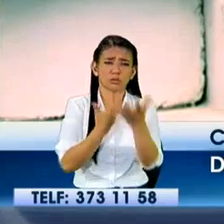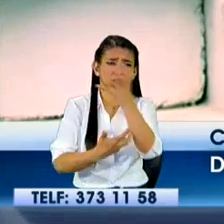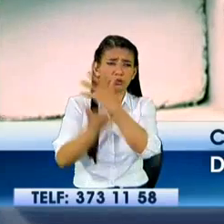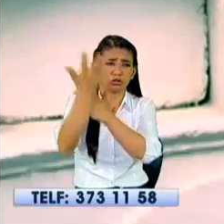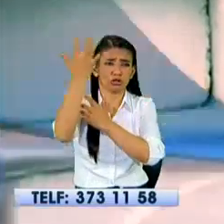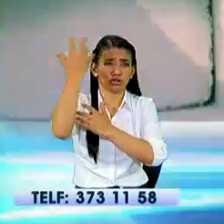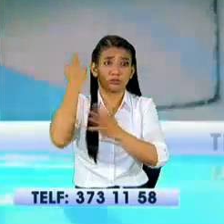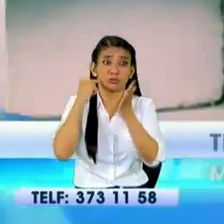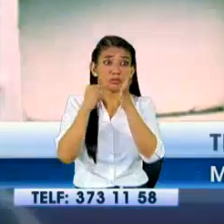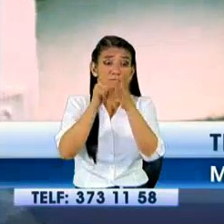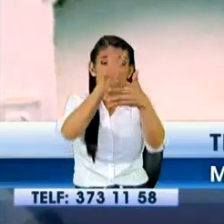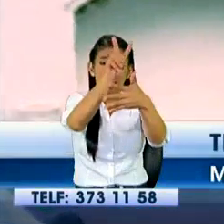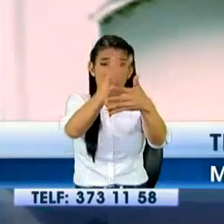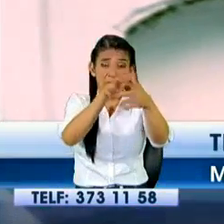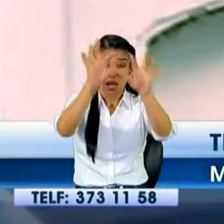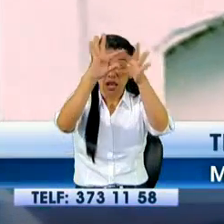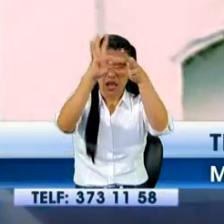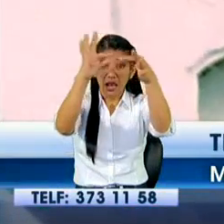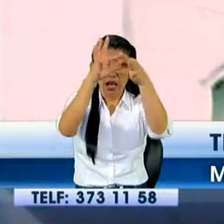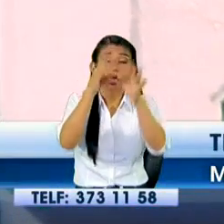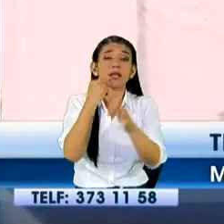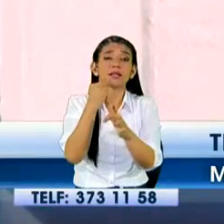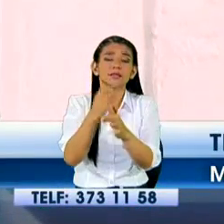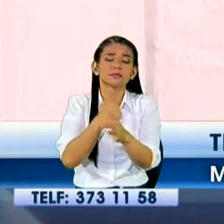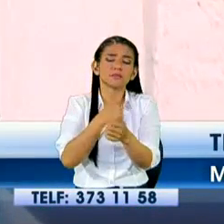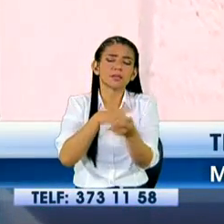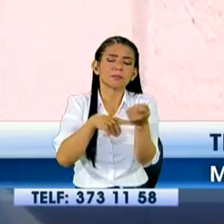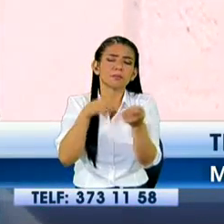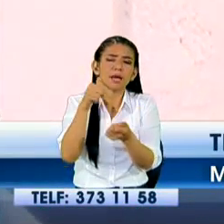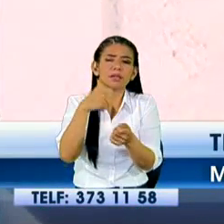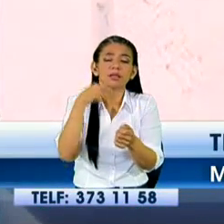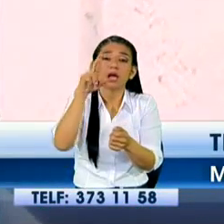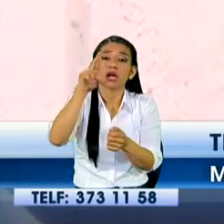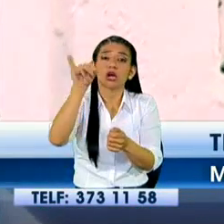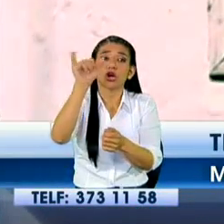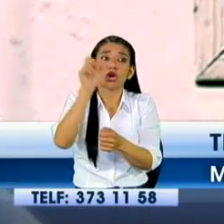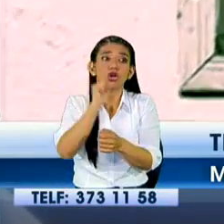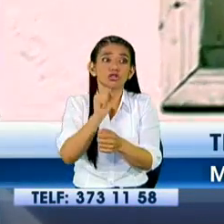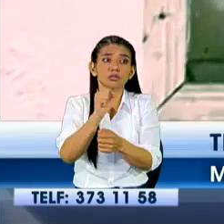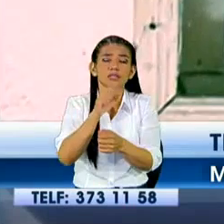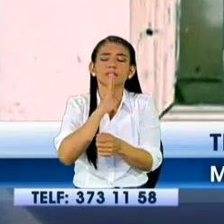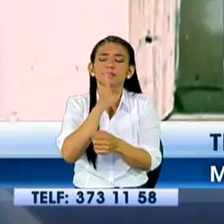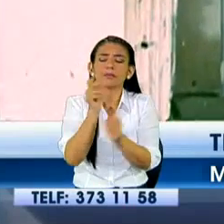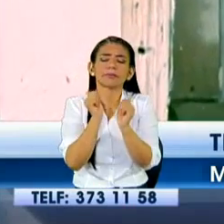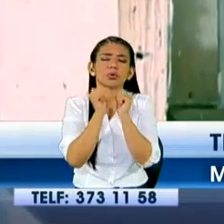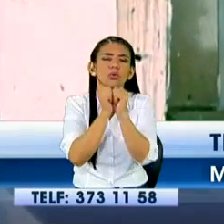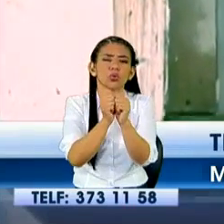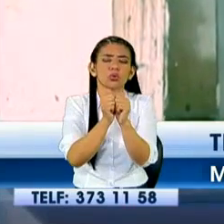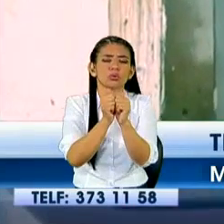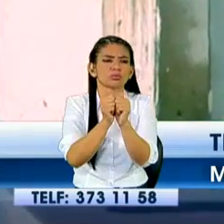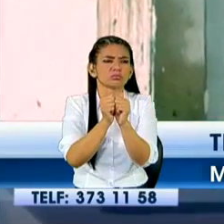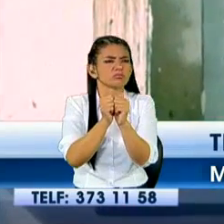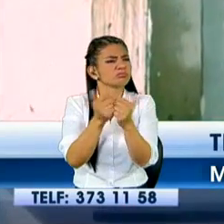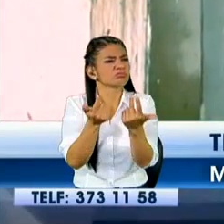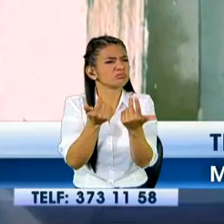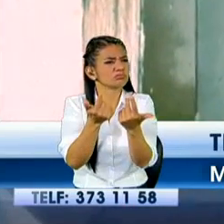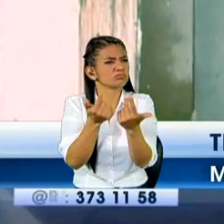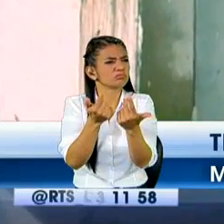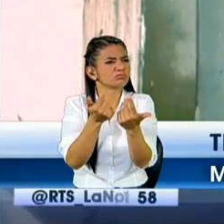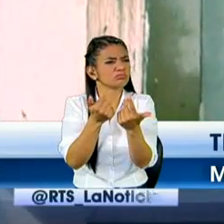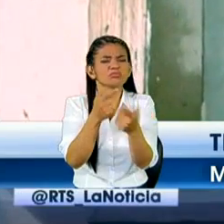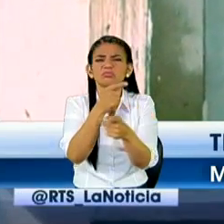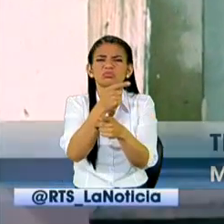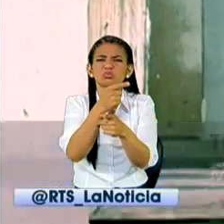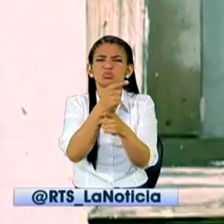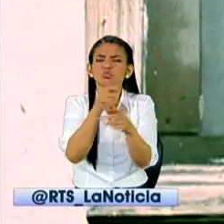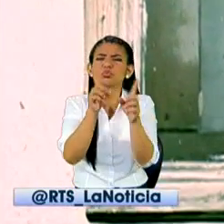que dice la lápida. Ñañita, tu hermana, Rosa María, vivirá siempre a tu lado. ¿Cuál es el dato curioso